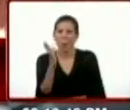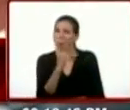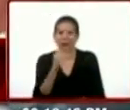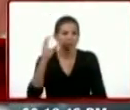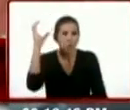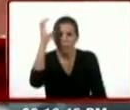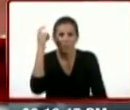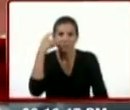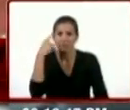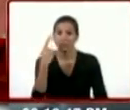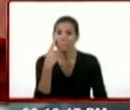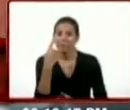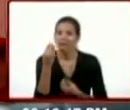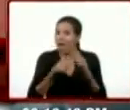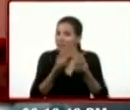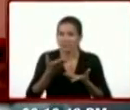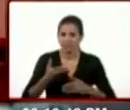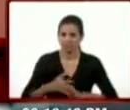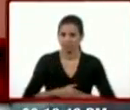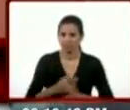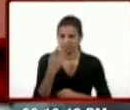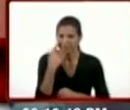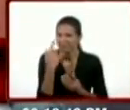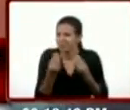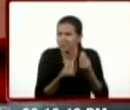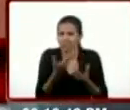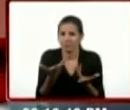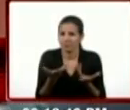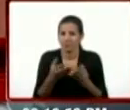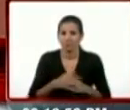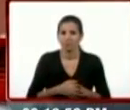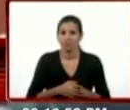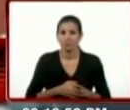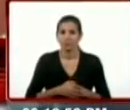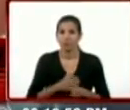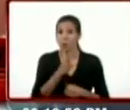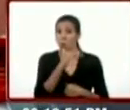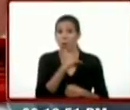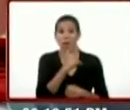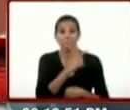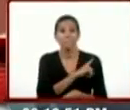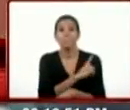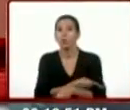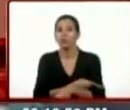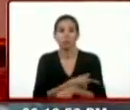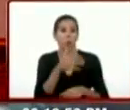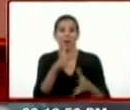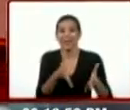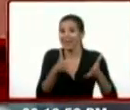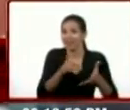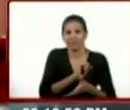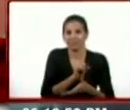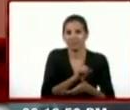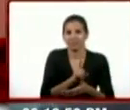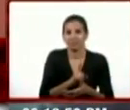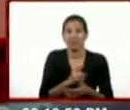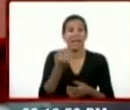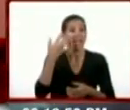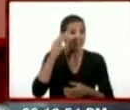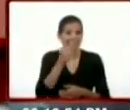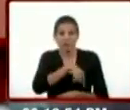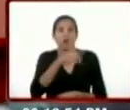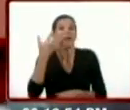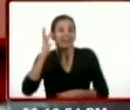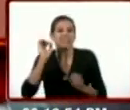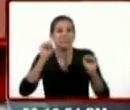Imagínate ver lo que hicieron, sin tener el poder, solo que ellos creen que ganaron, sin tener el